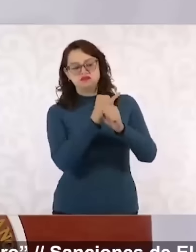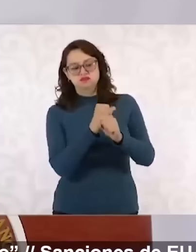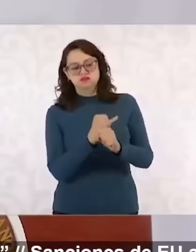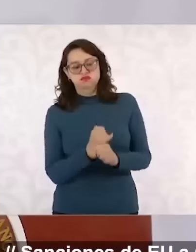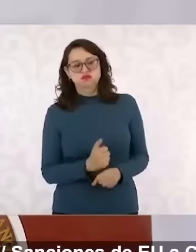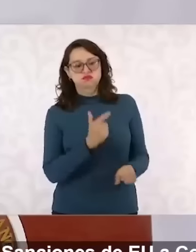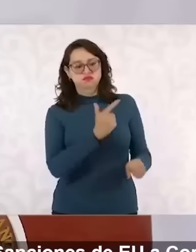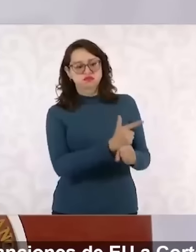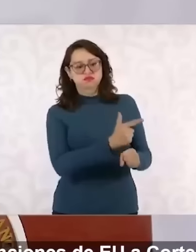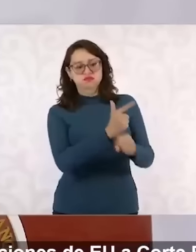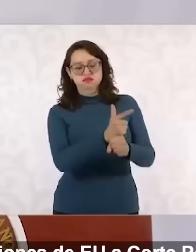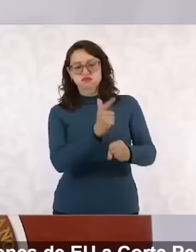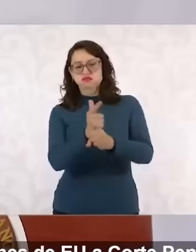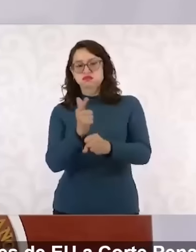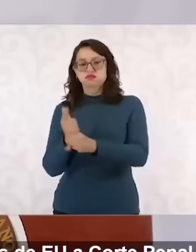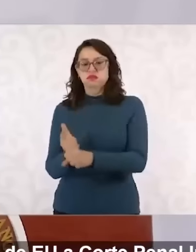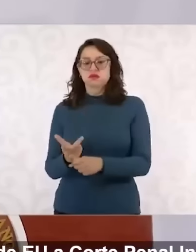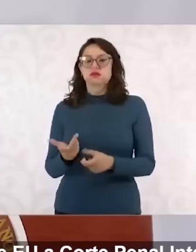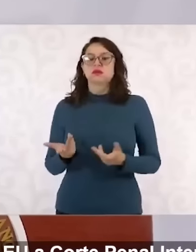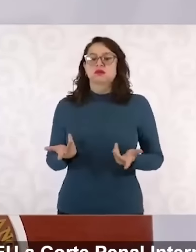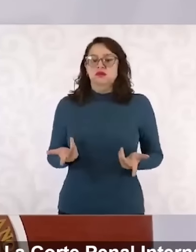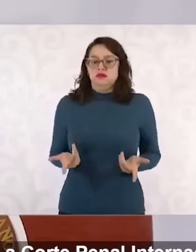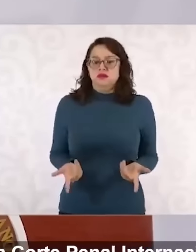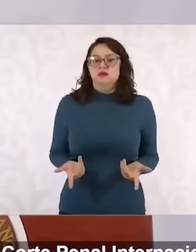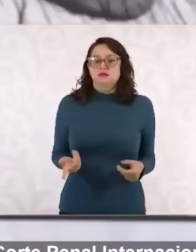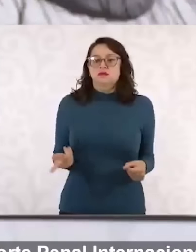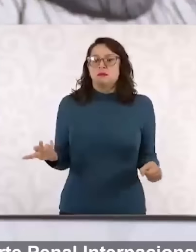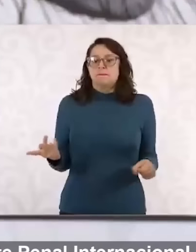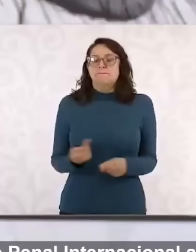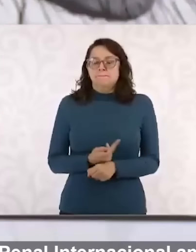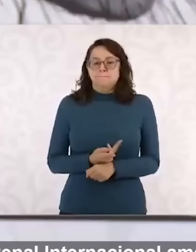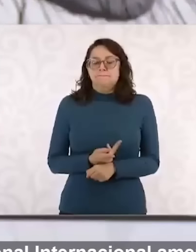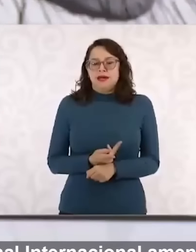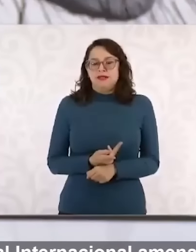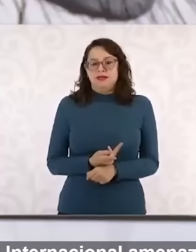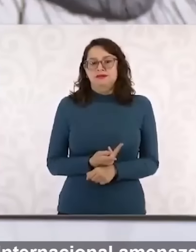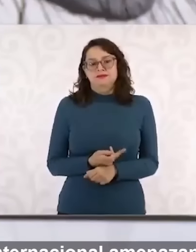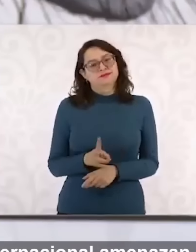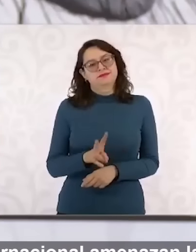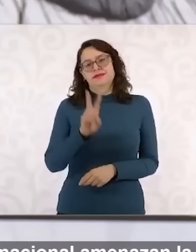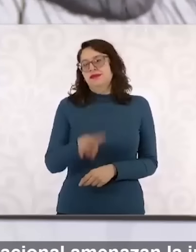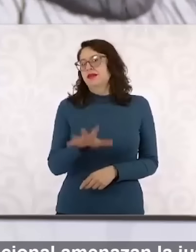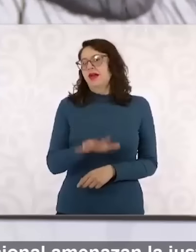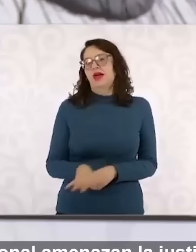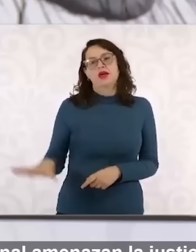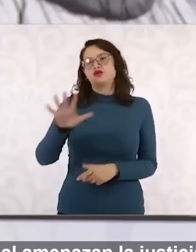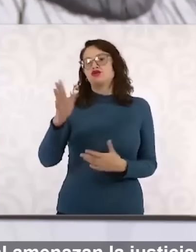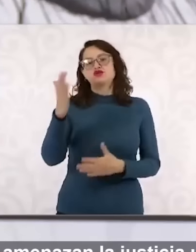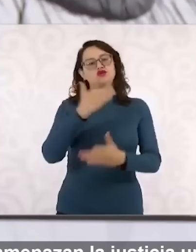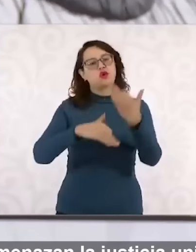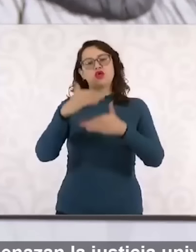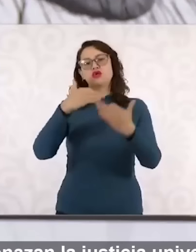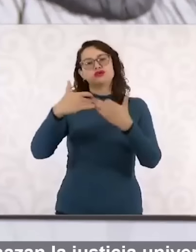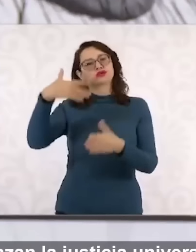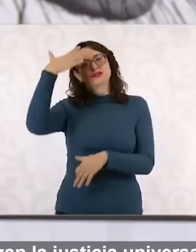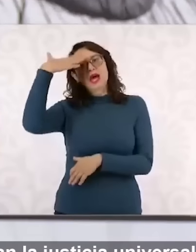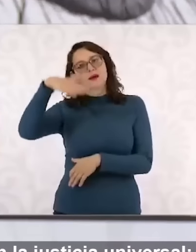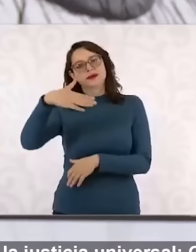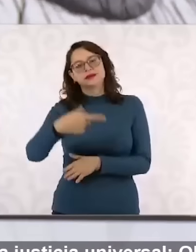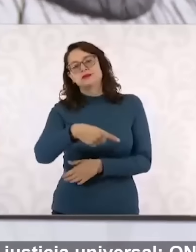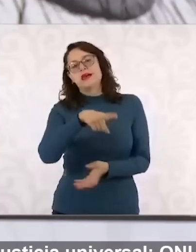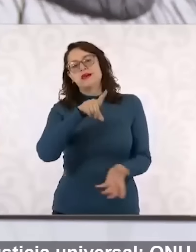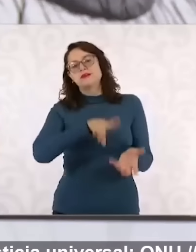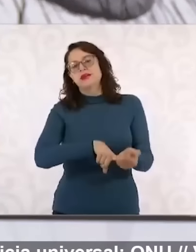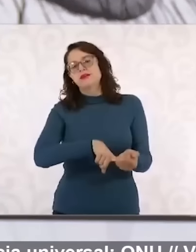dicen muchos expertos, conocedores de estos temas y que además es obvio y evidente, que es dar seguimiento al recurso que está